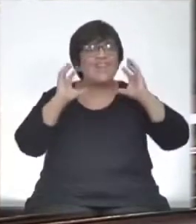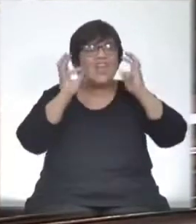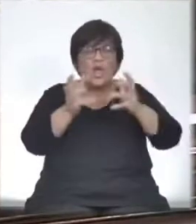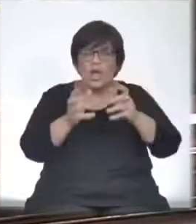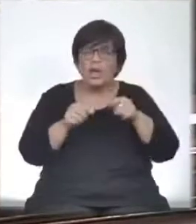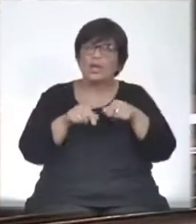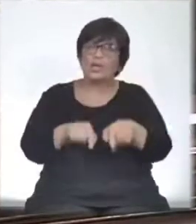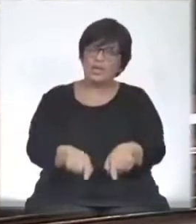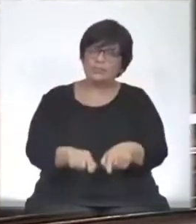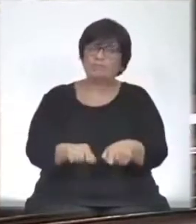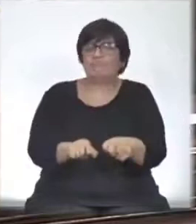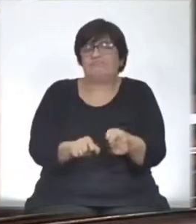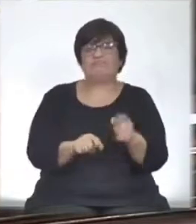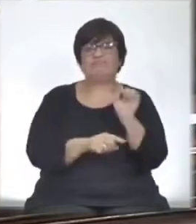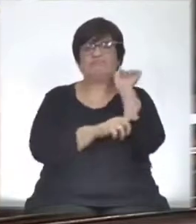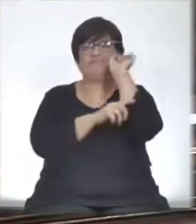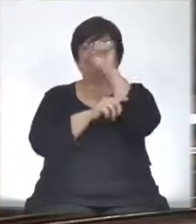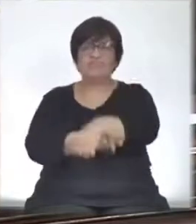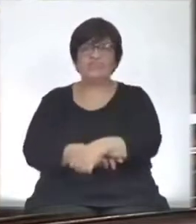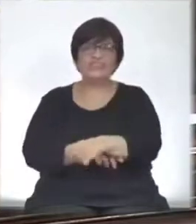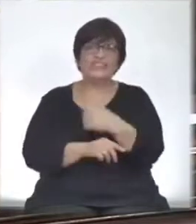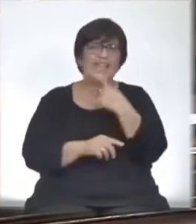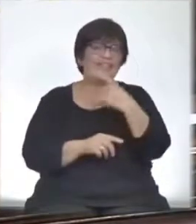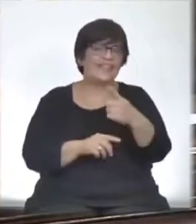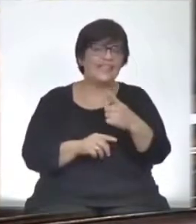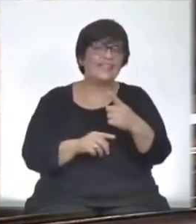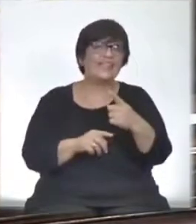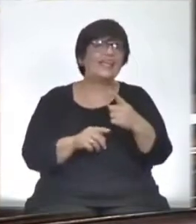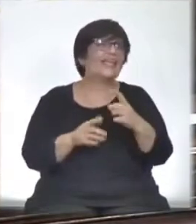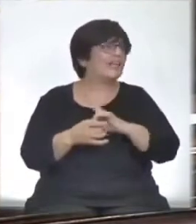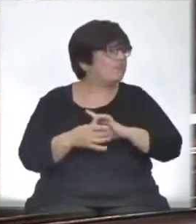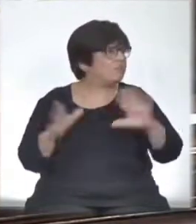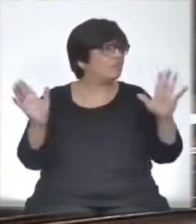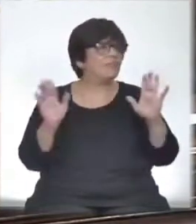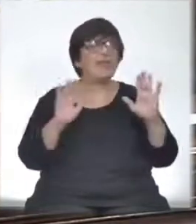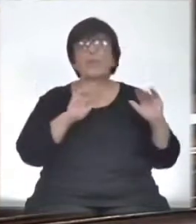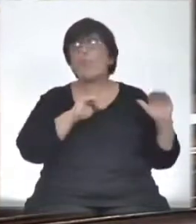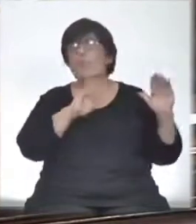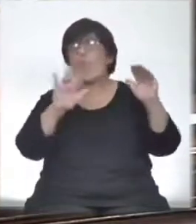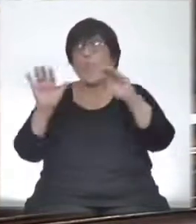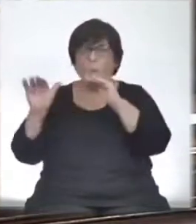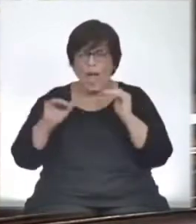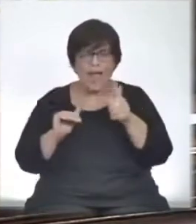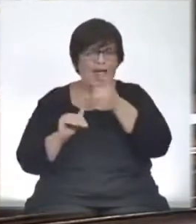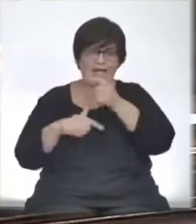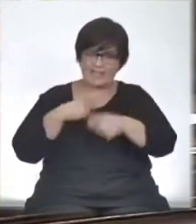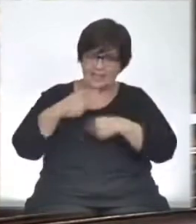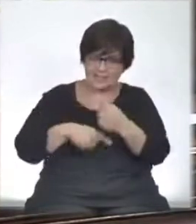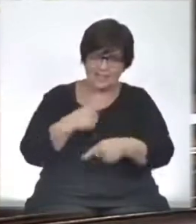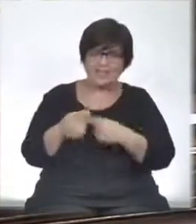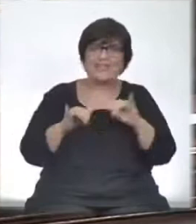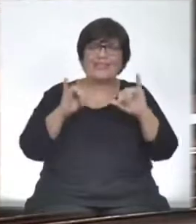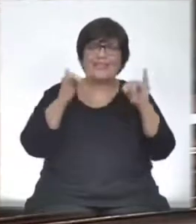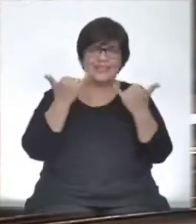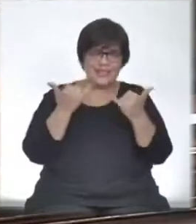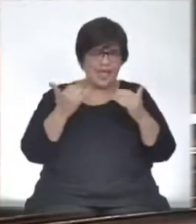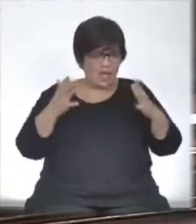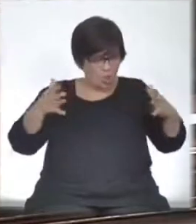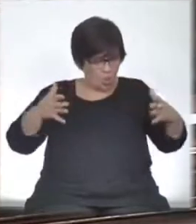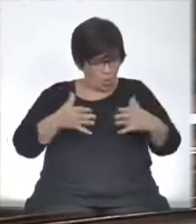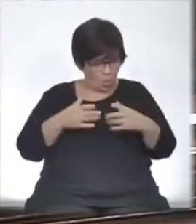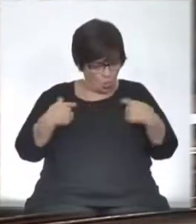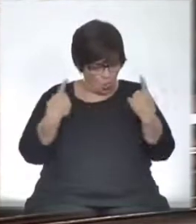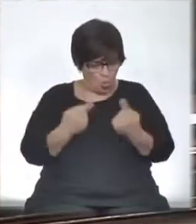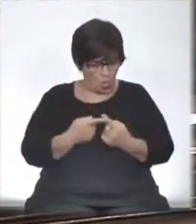violencia, desconociendo el pronunciamiento libérrimo como ha tenido tradicionalmente nuestro pueblo